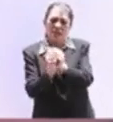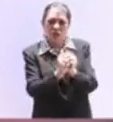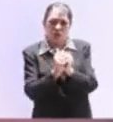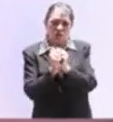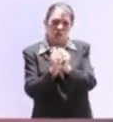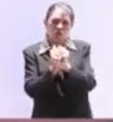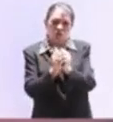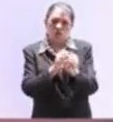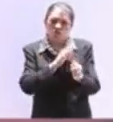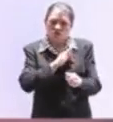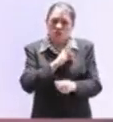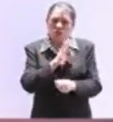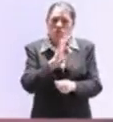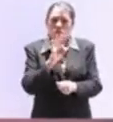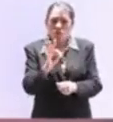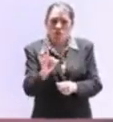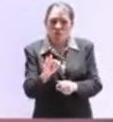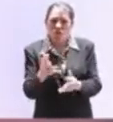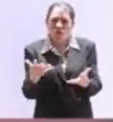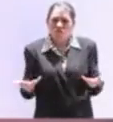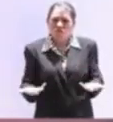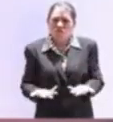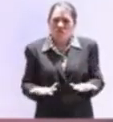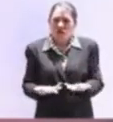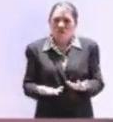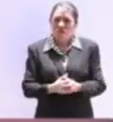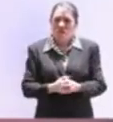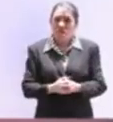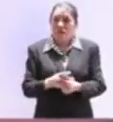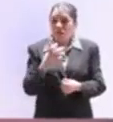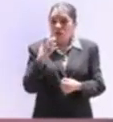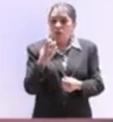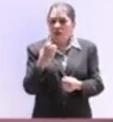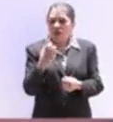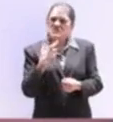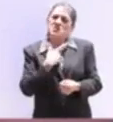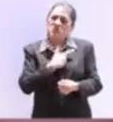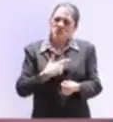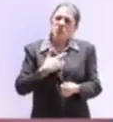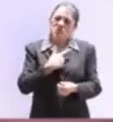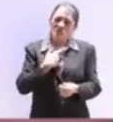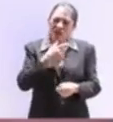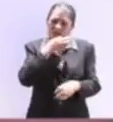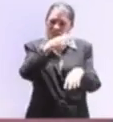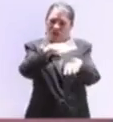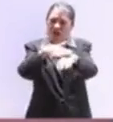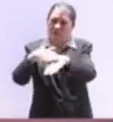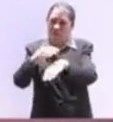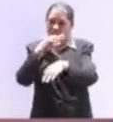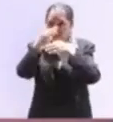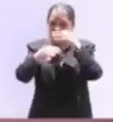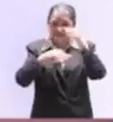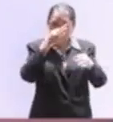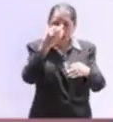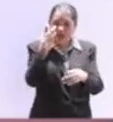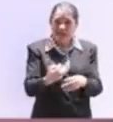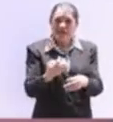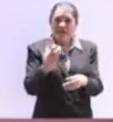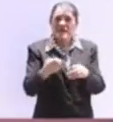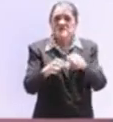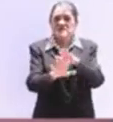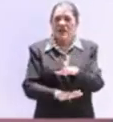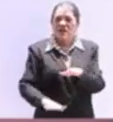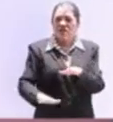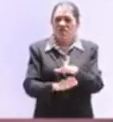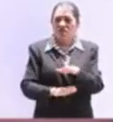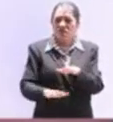coordinados. Por este motivo también me es muy grato informarles que este fondo se